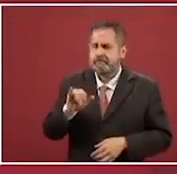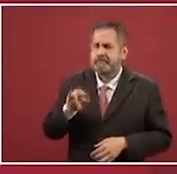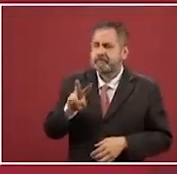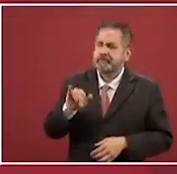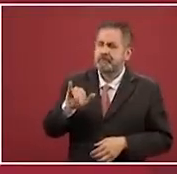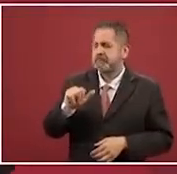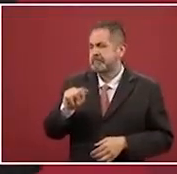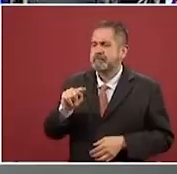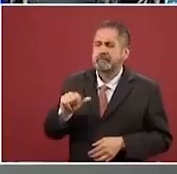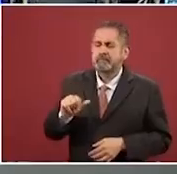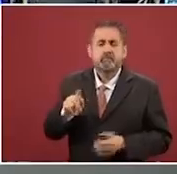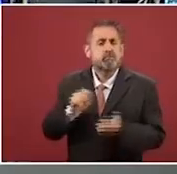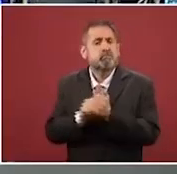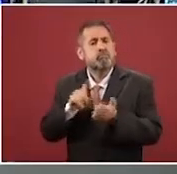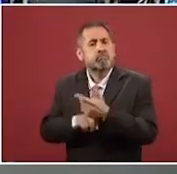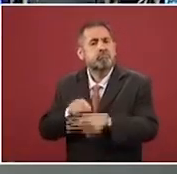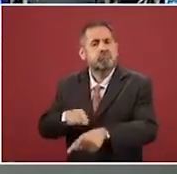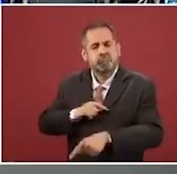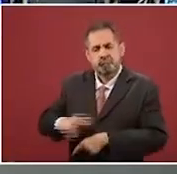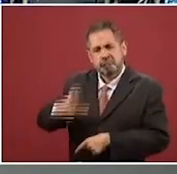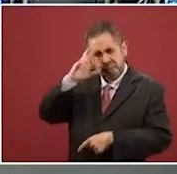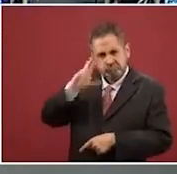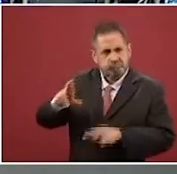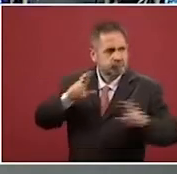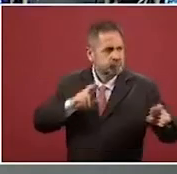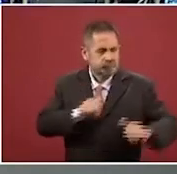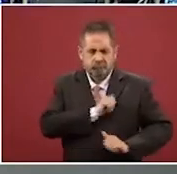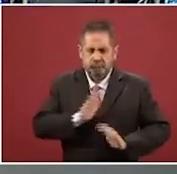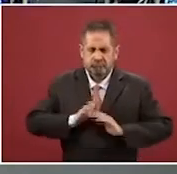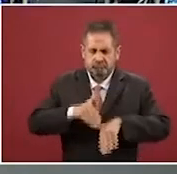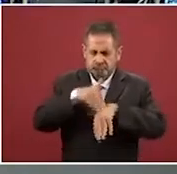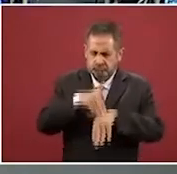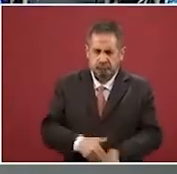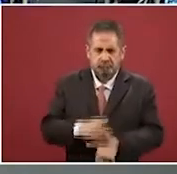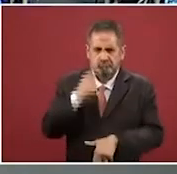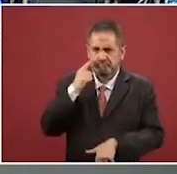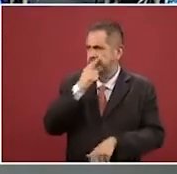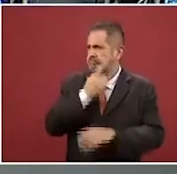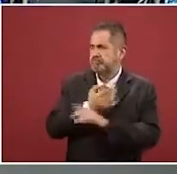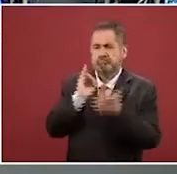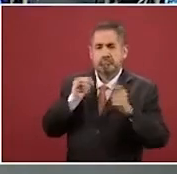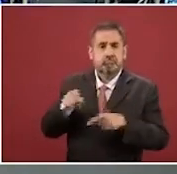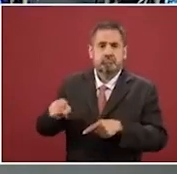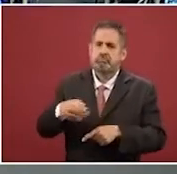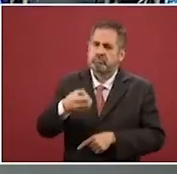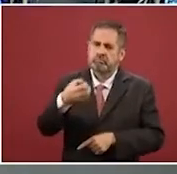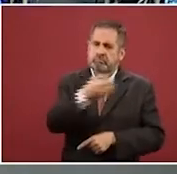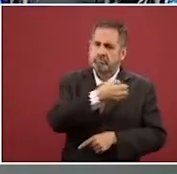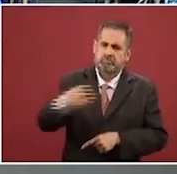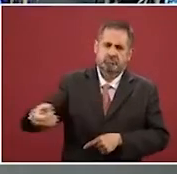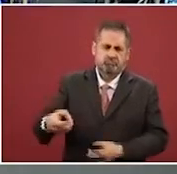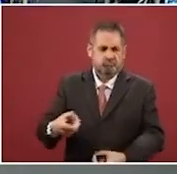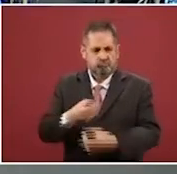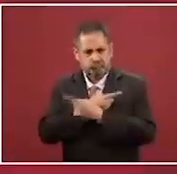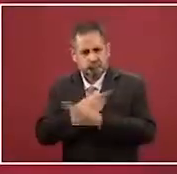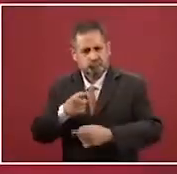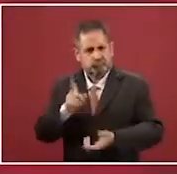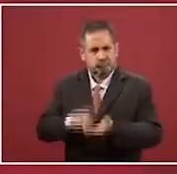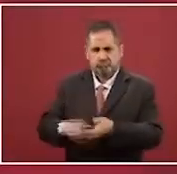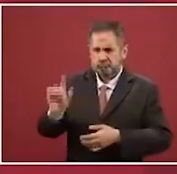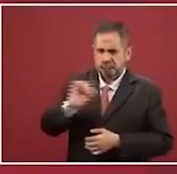respetuoso de las instituciones de la democracia, disciplinado,